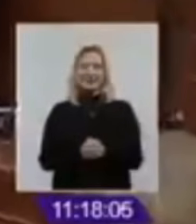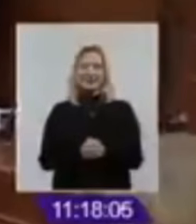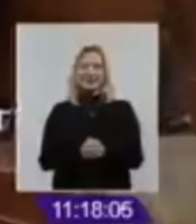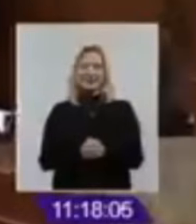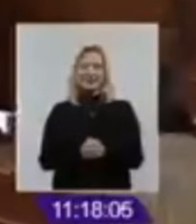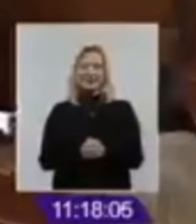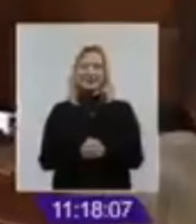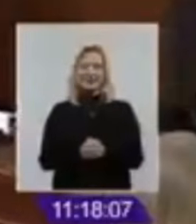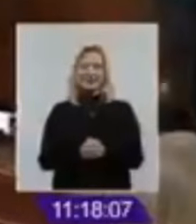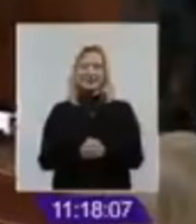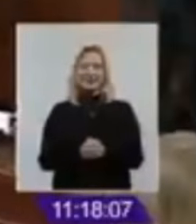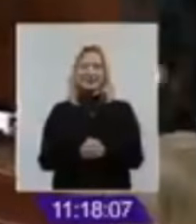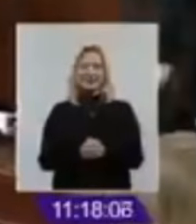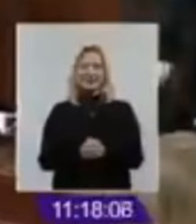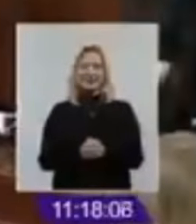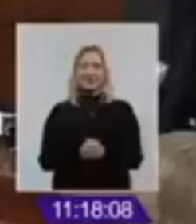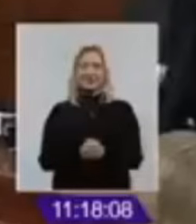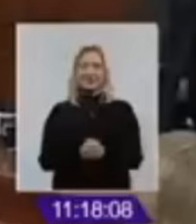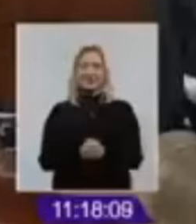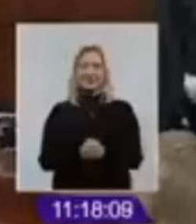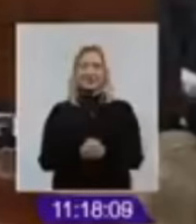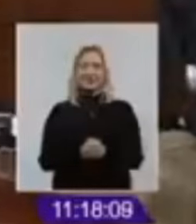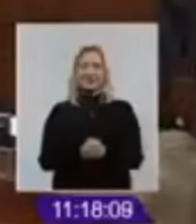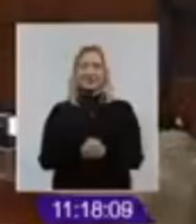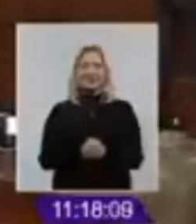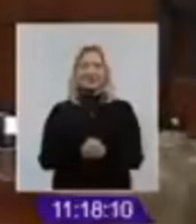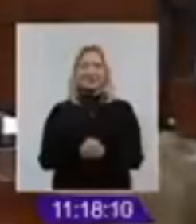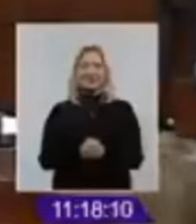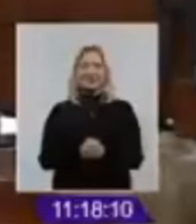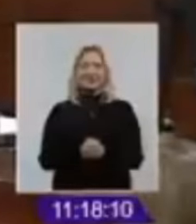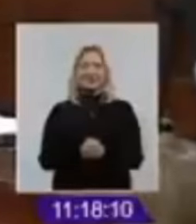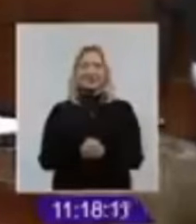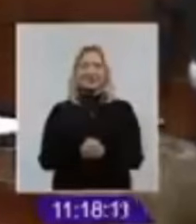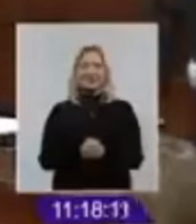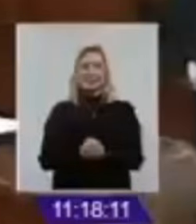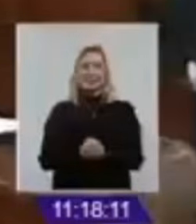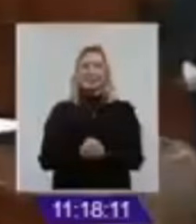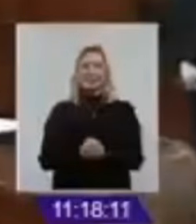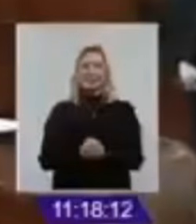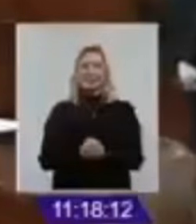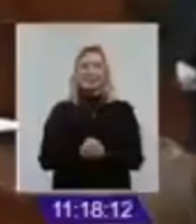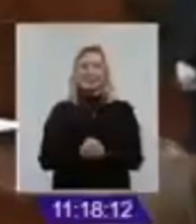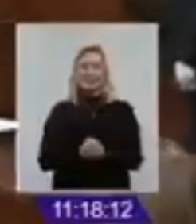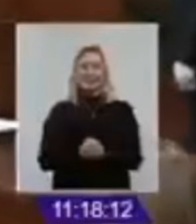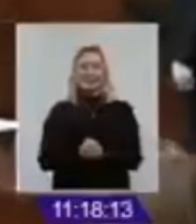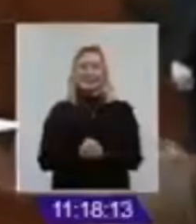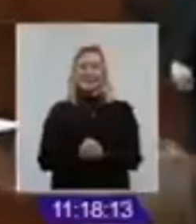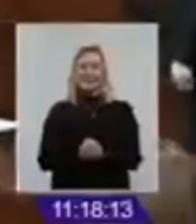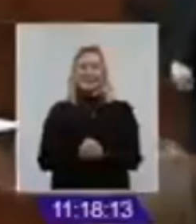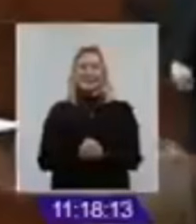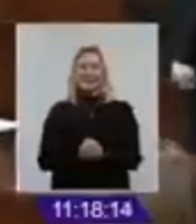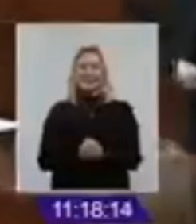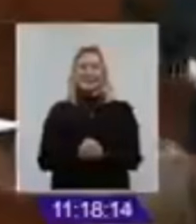Batres mete un oficio donde le pide a Norma Piña que le baje el sueldo para ganar menos